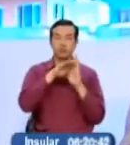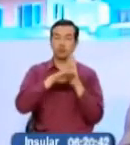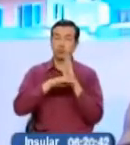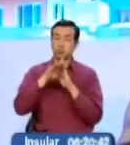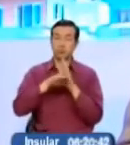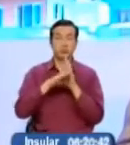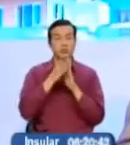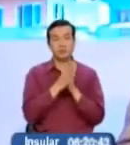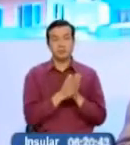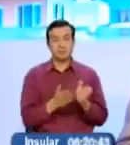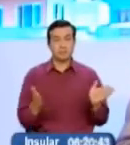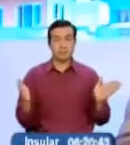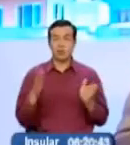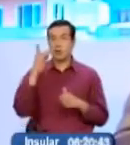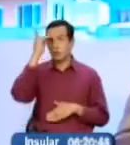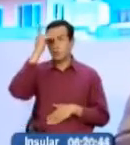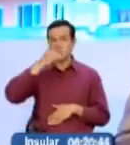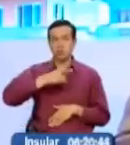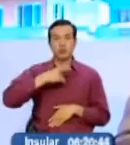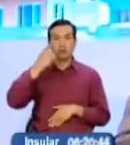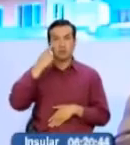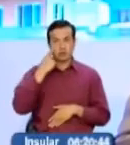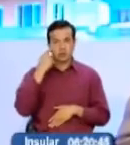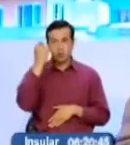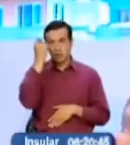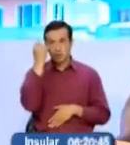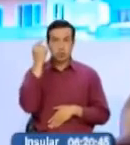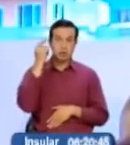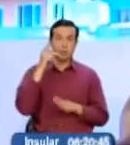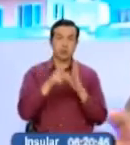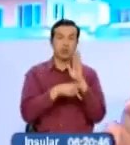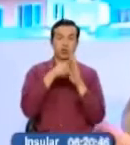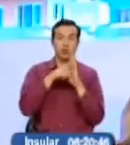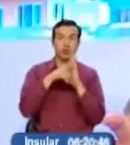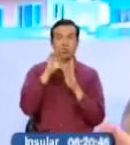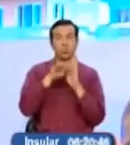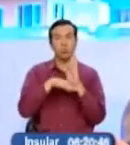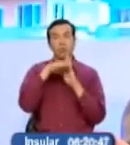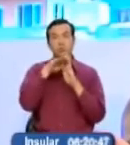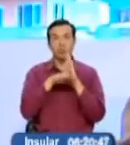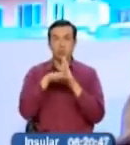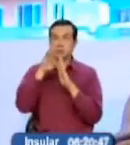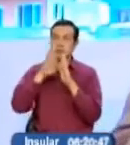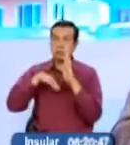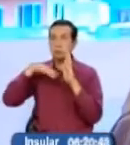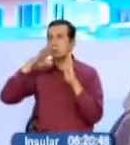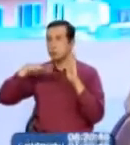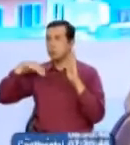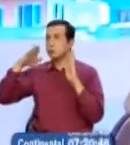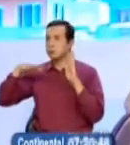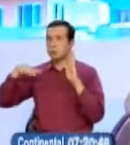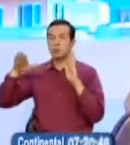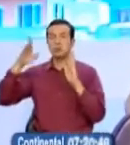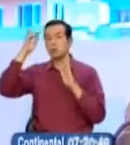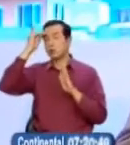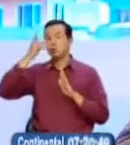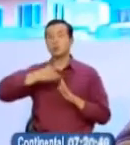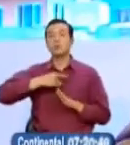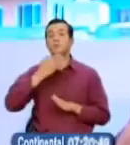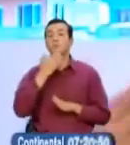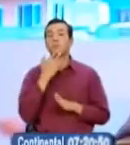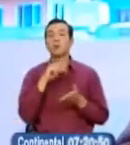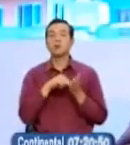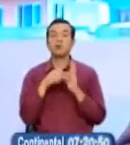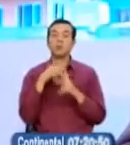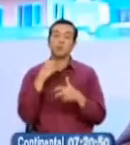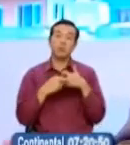a través de decisiones de moneda, el precio del petróleo puede o no puede variar. Y esas decisiones de moneda están asociadas